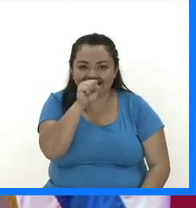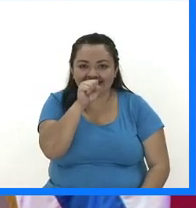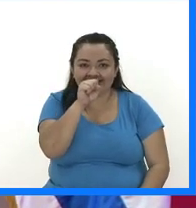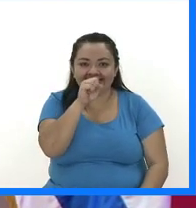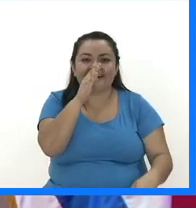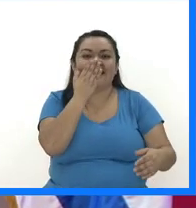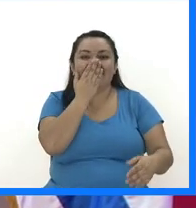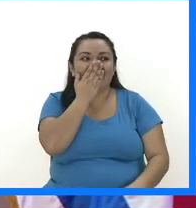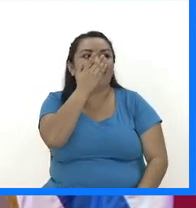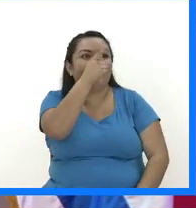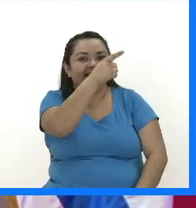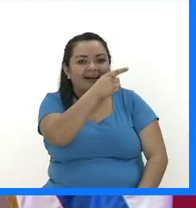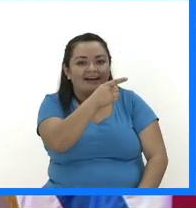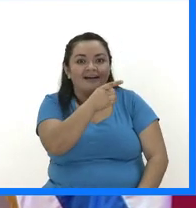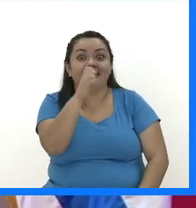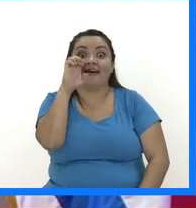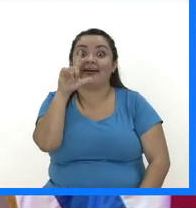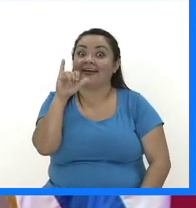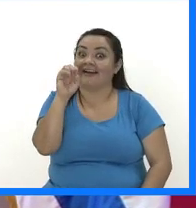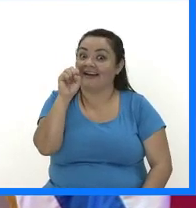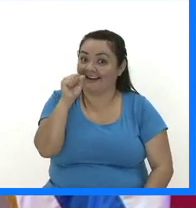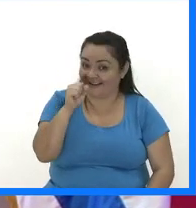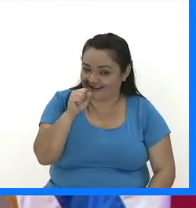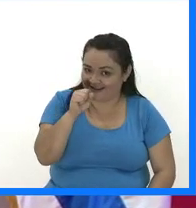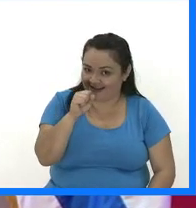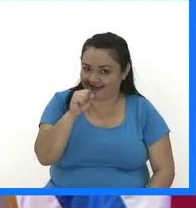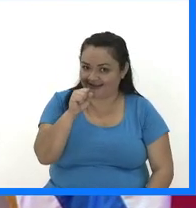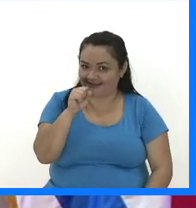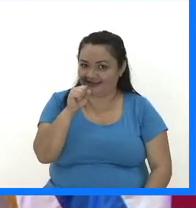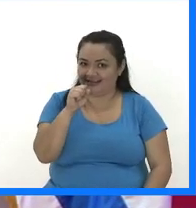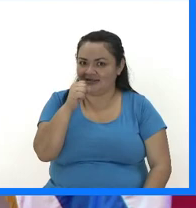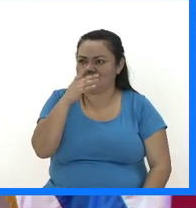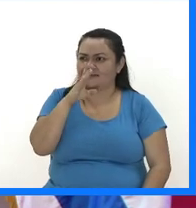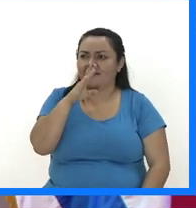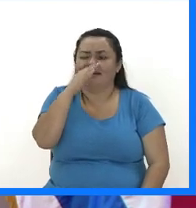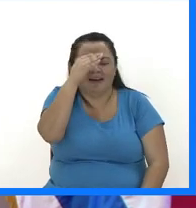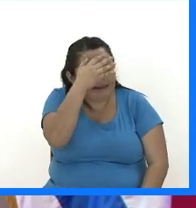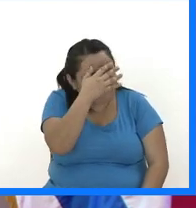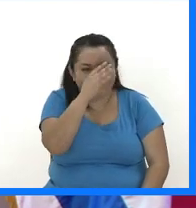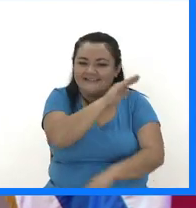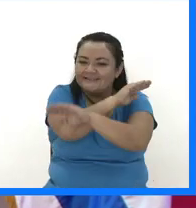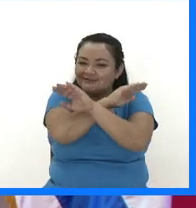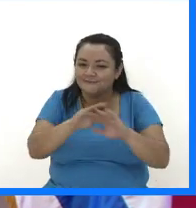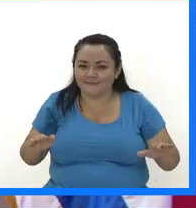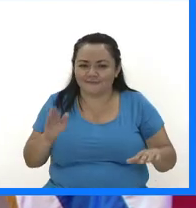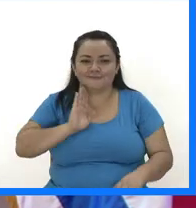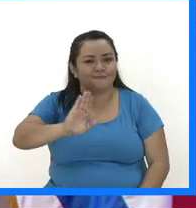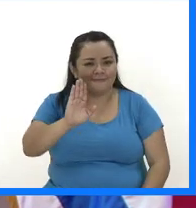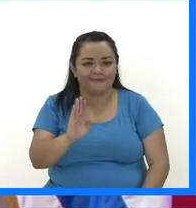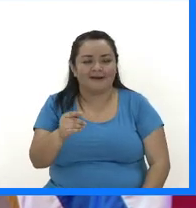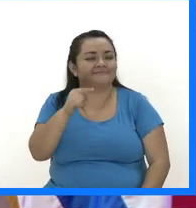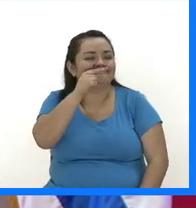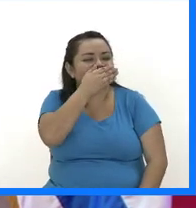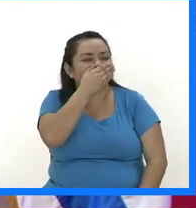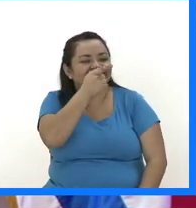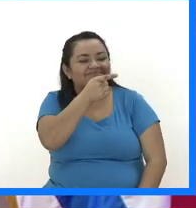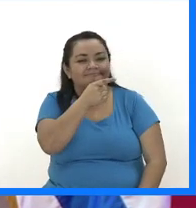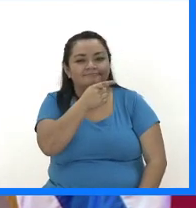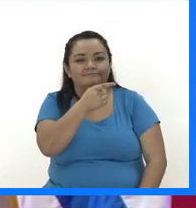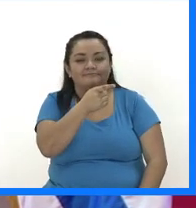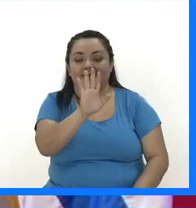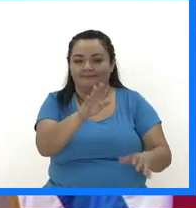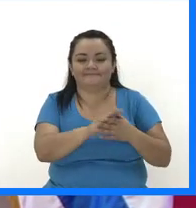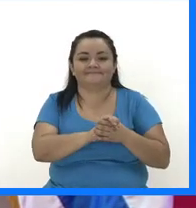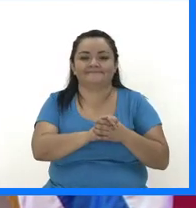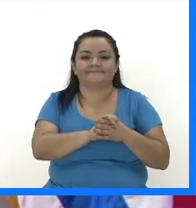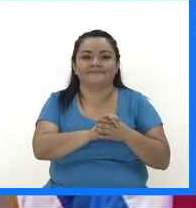el profeta de dios que no permitió que le cortaron las alas siempre y luego va más allá